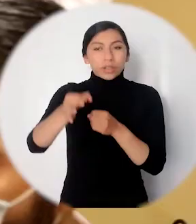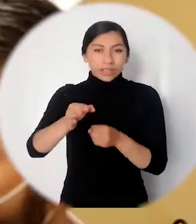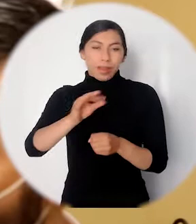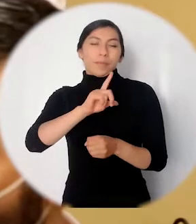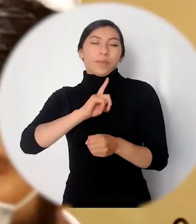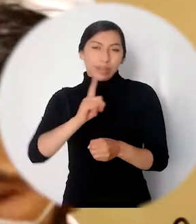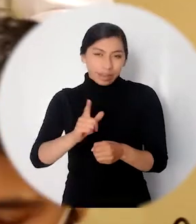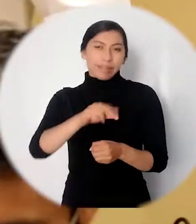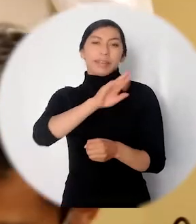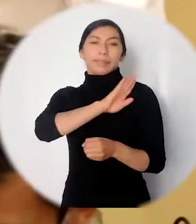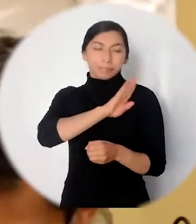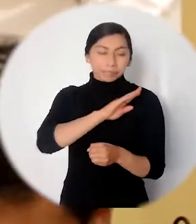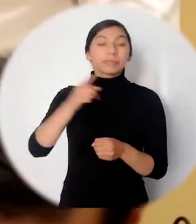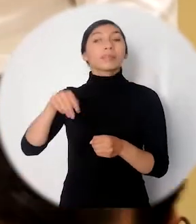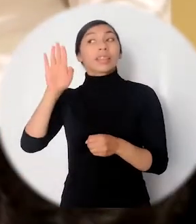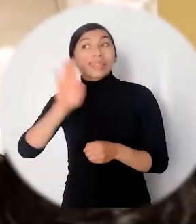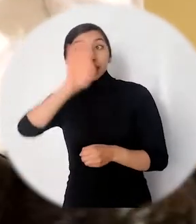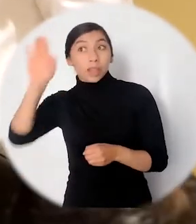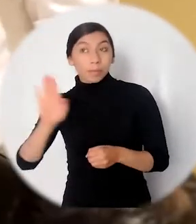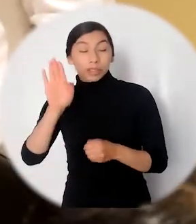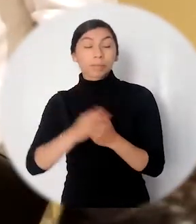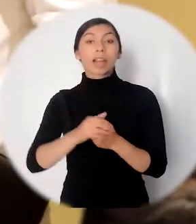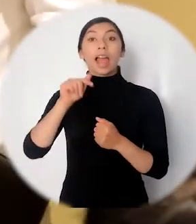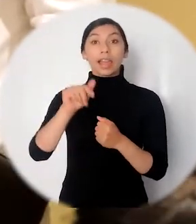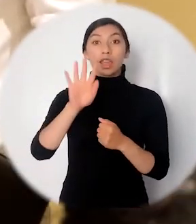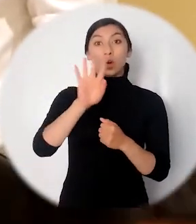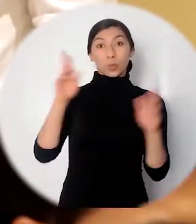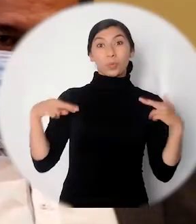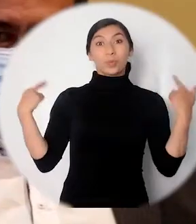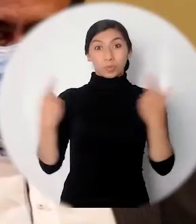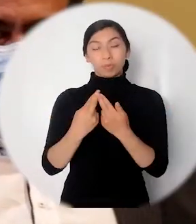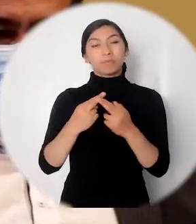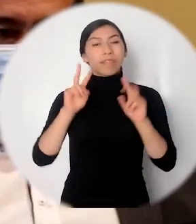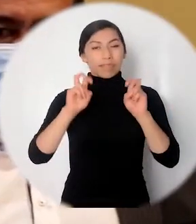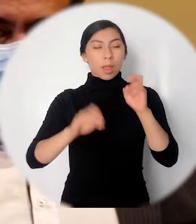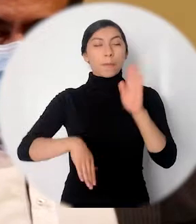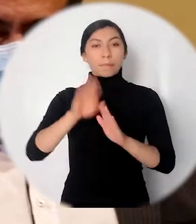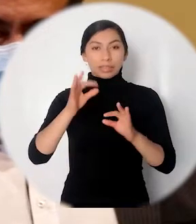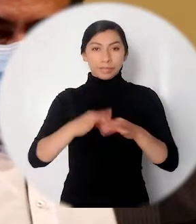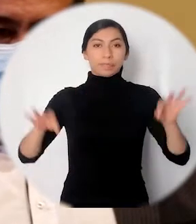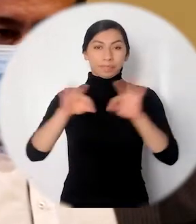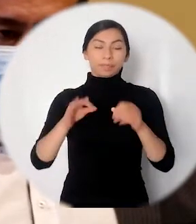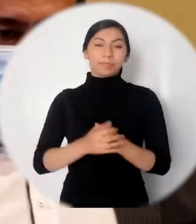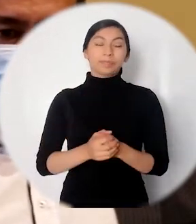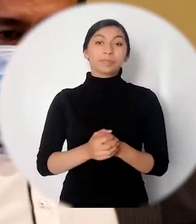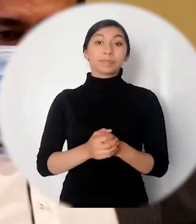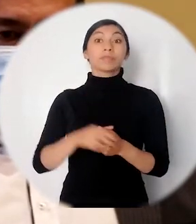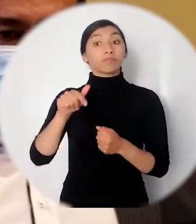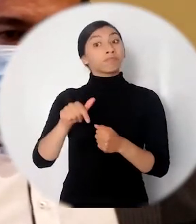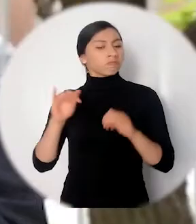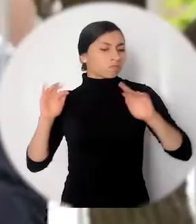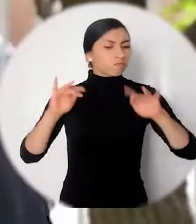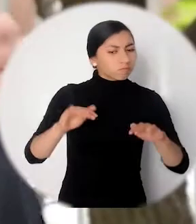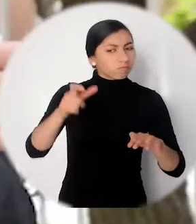atención y reparación integral a las víctimas, fueron calificadas las 4 jornadas de los diálogos sobre lo fundamental realizadas en el país. Gobernadores llegaron a